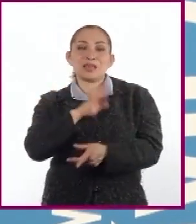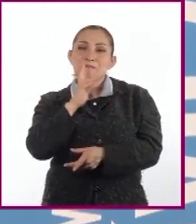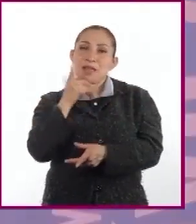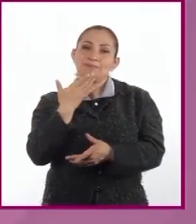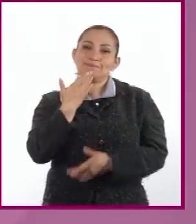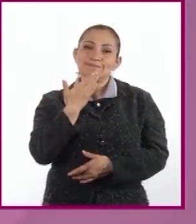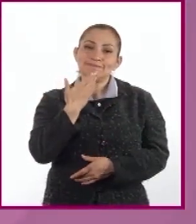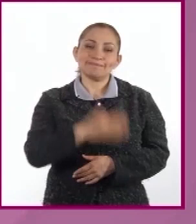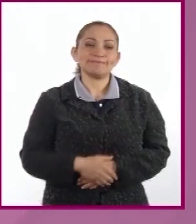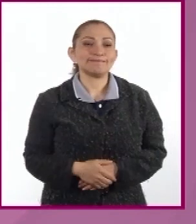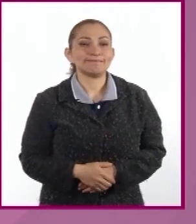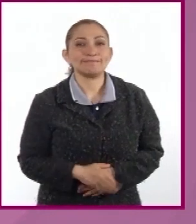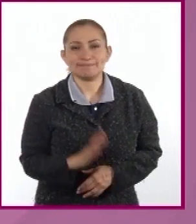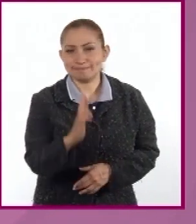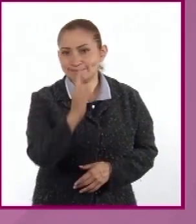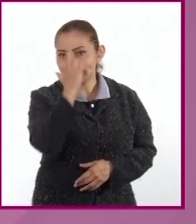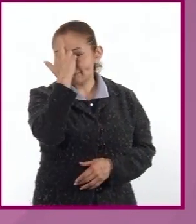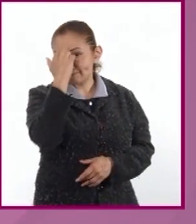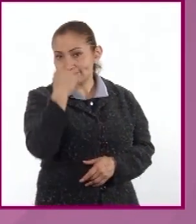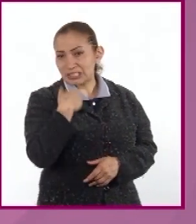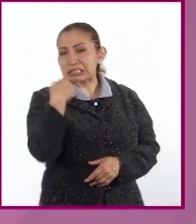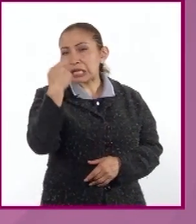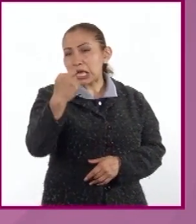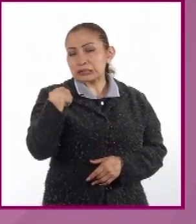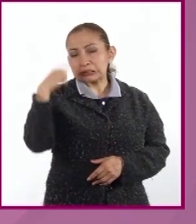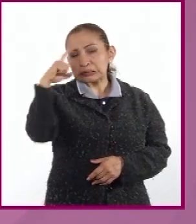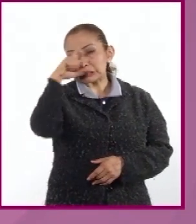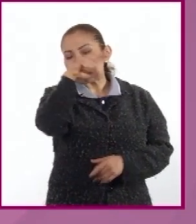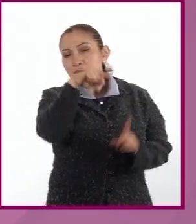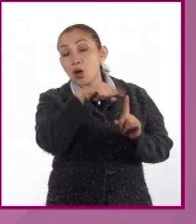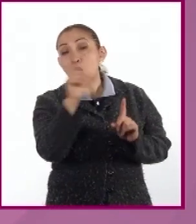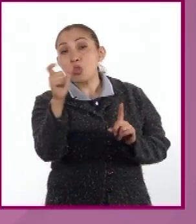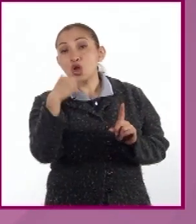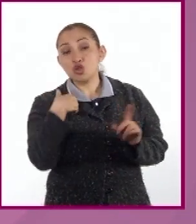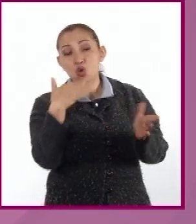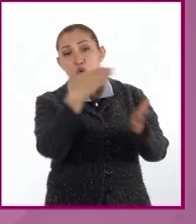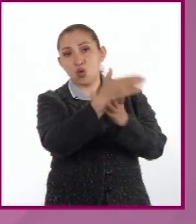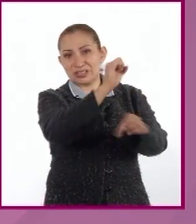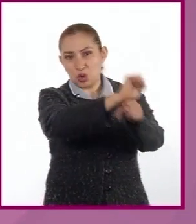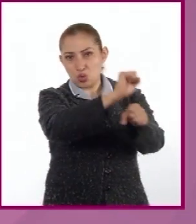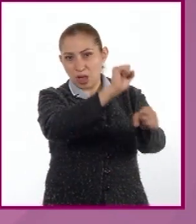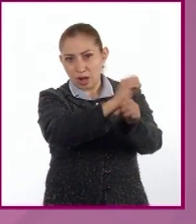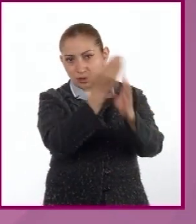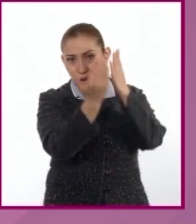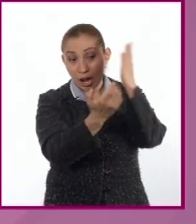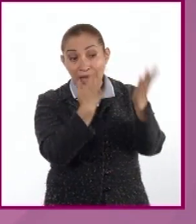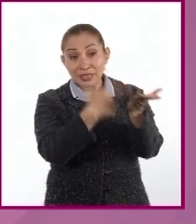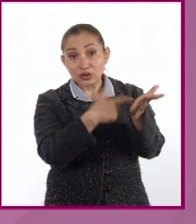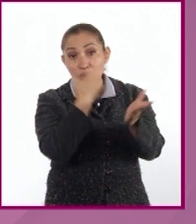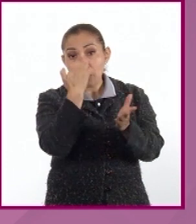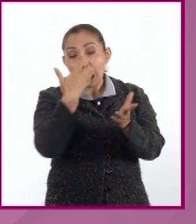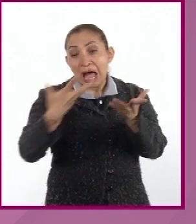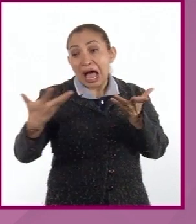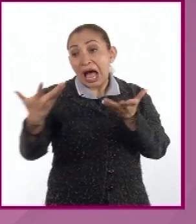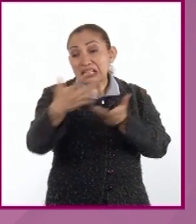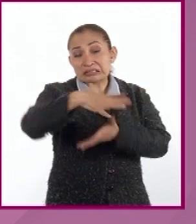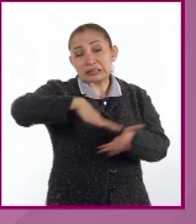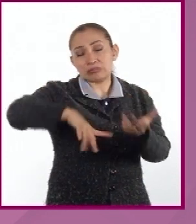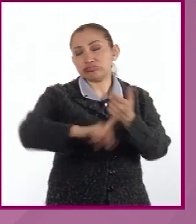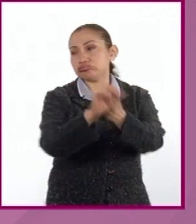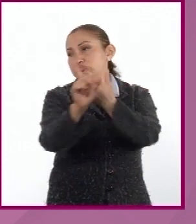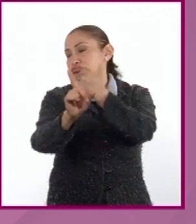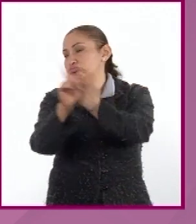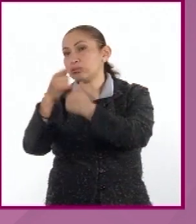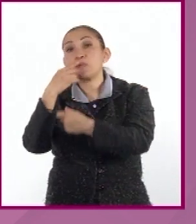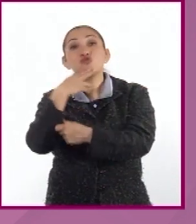manera. Recordé lo que era un gran desafío cuando estaba en la secundaria. En la escuela se generaba una gran tensión